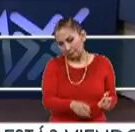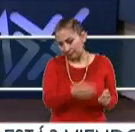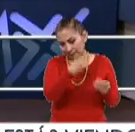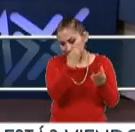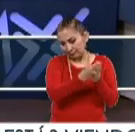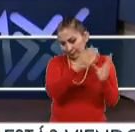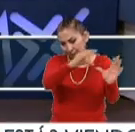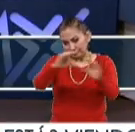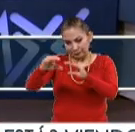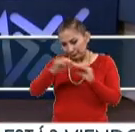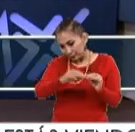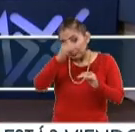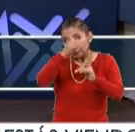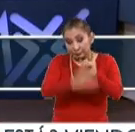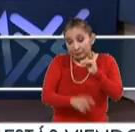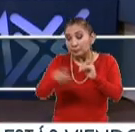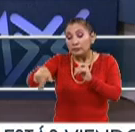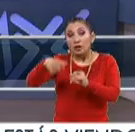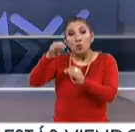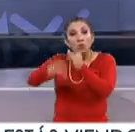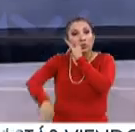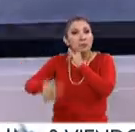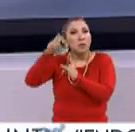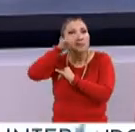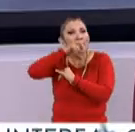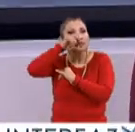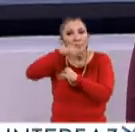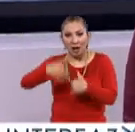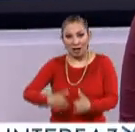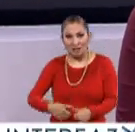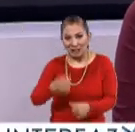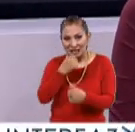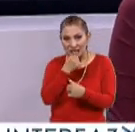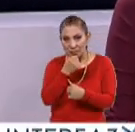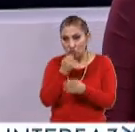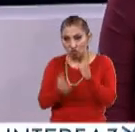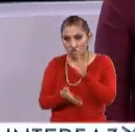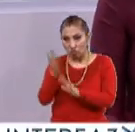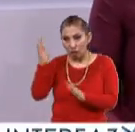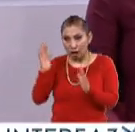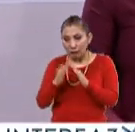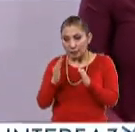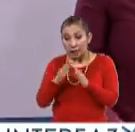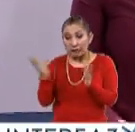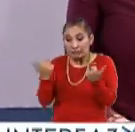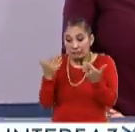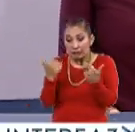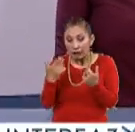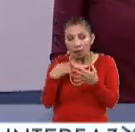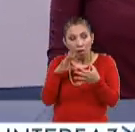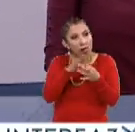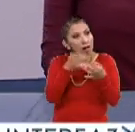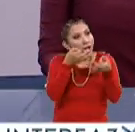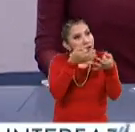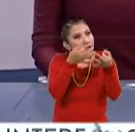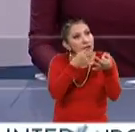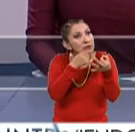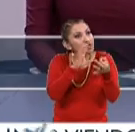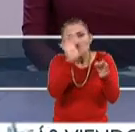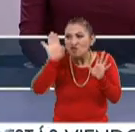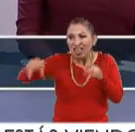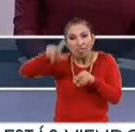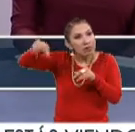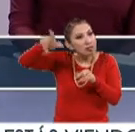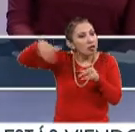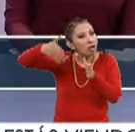programa oficial. Y lo dejan para de último. Cuando ya tienen hambre, los niños quieren, claro, irse a su casa. Y cuando se enganchan los niños, no llegan